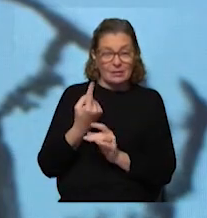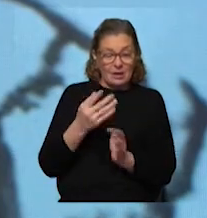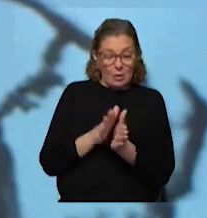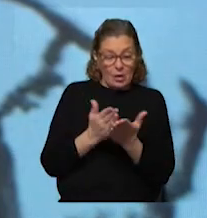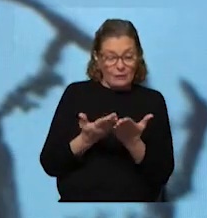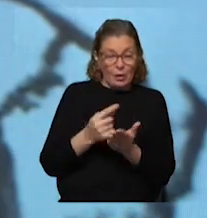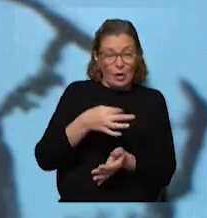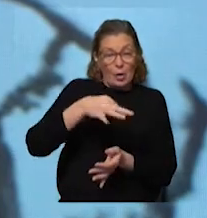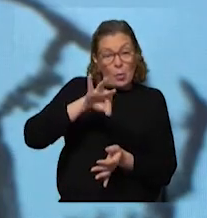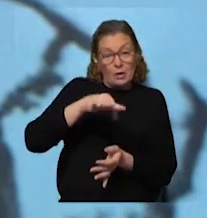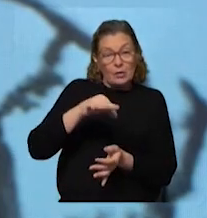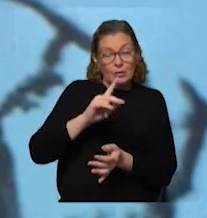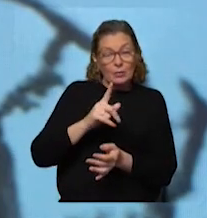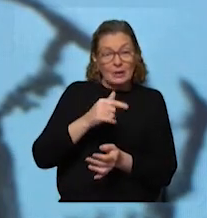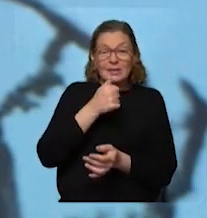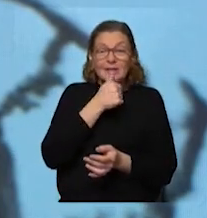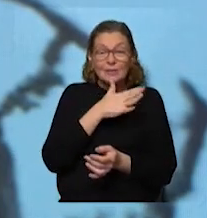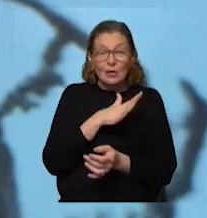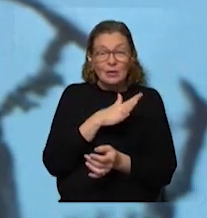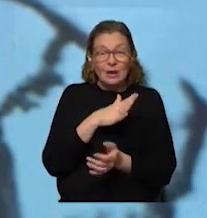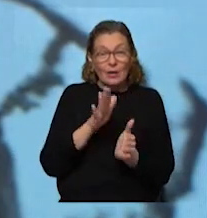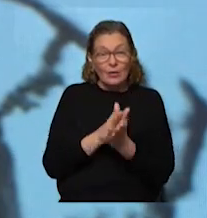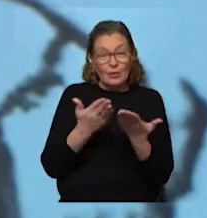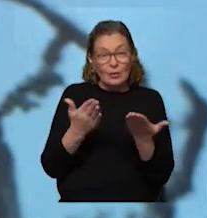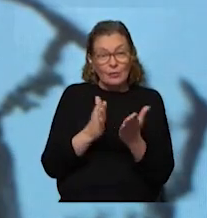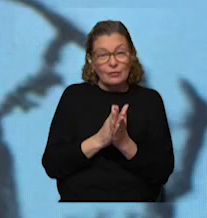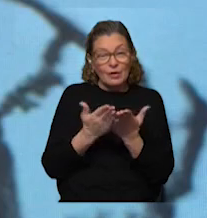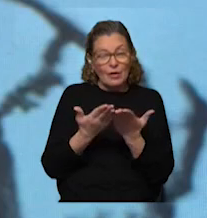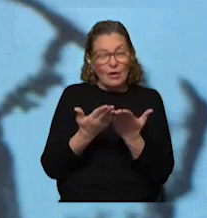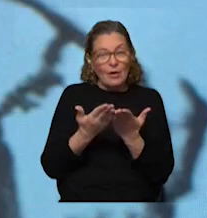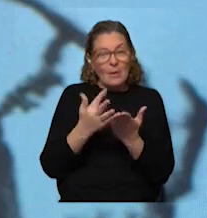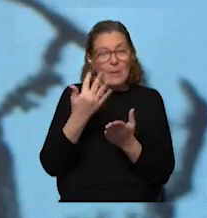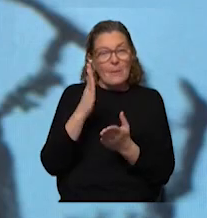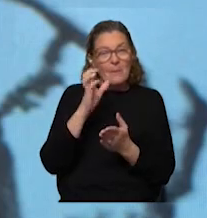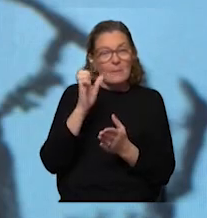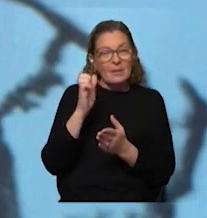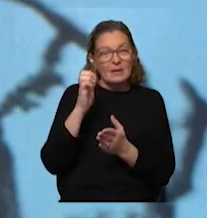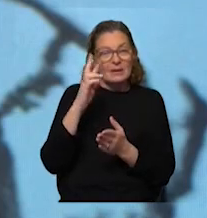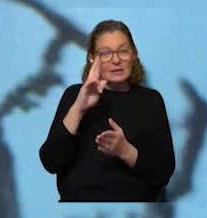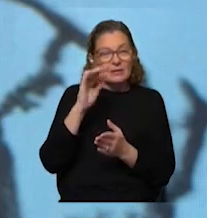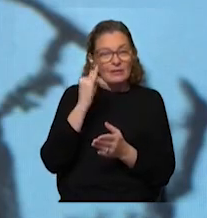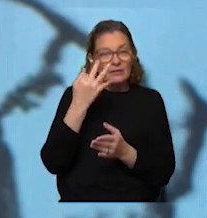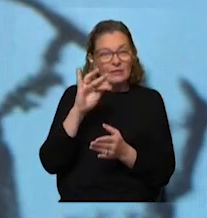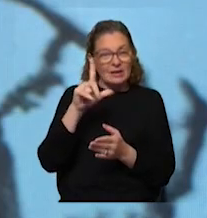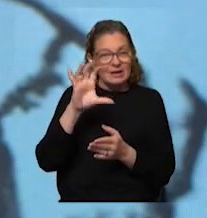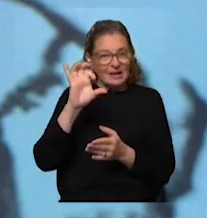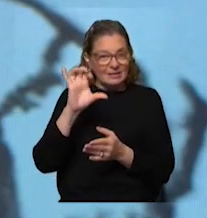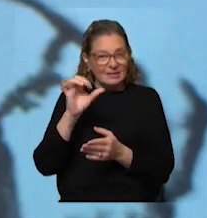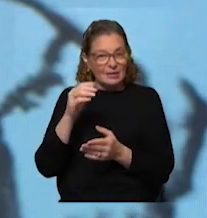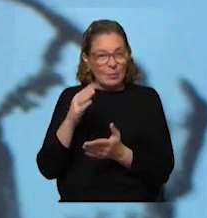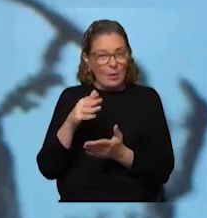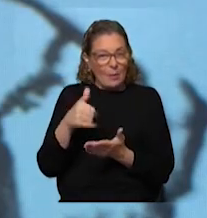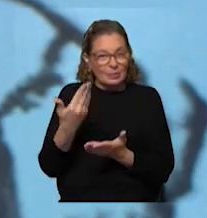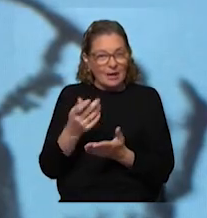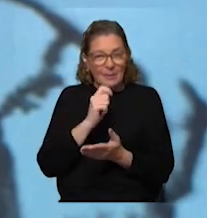además es un libro que no es de historia es un libro de perfiles y eso también es algo diferente en la industria editorial no apostar a